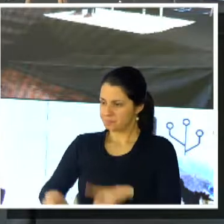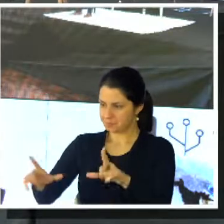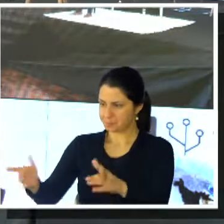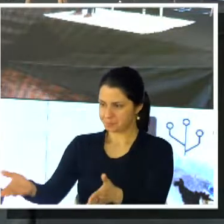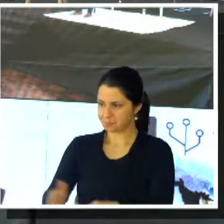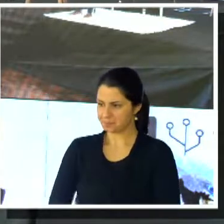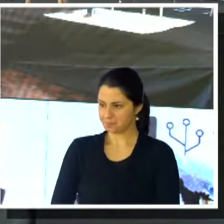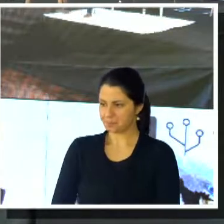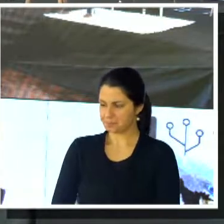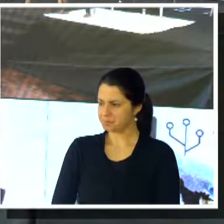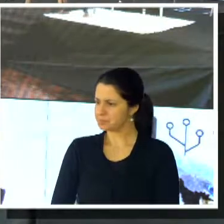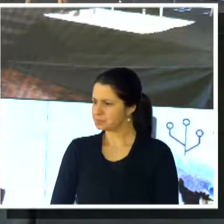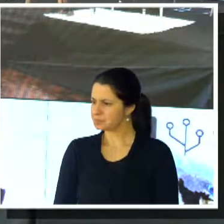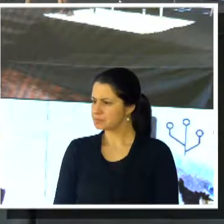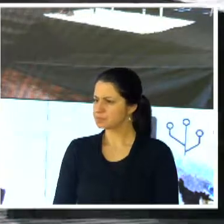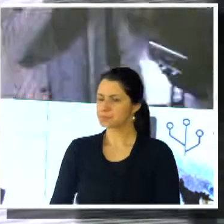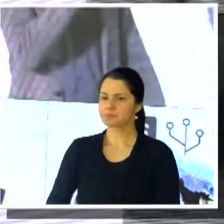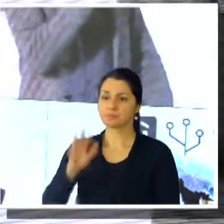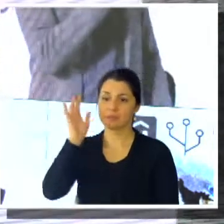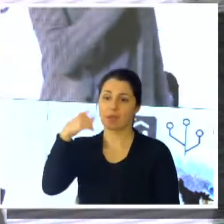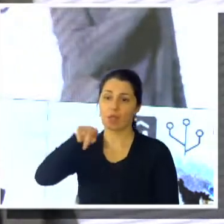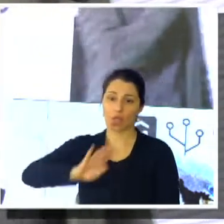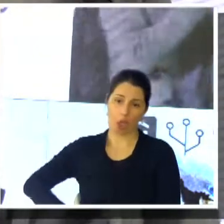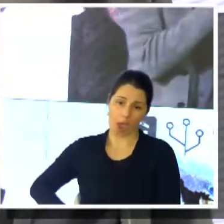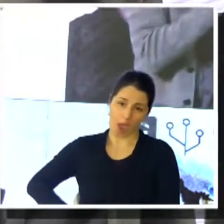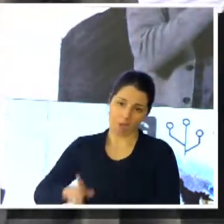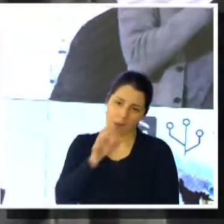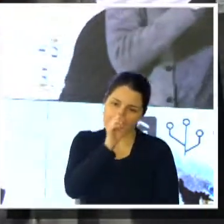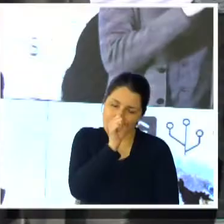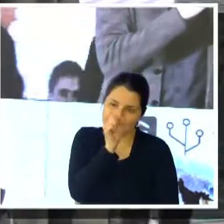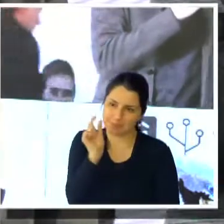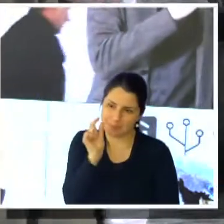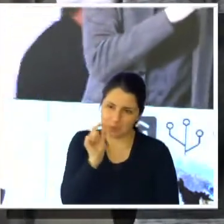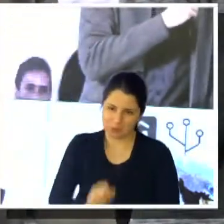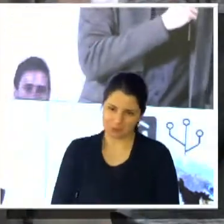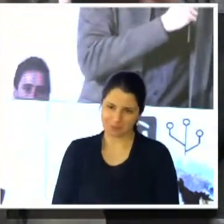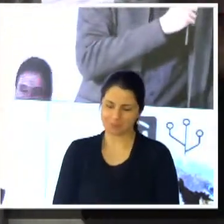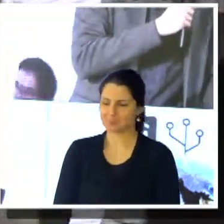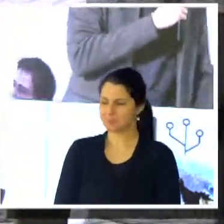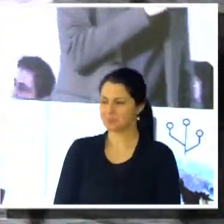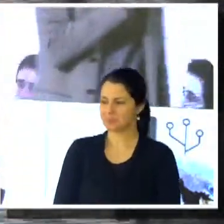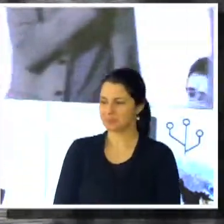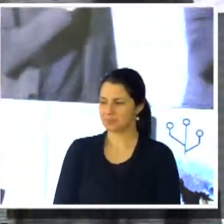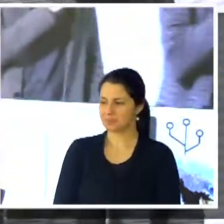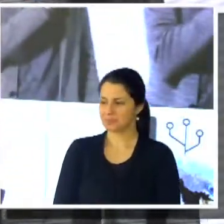Impecable, gracias. Imagino que tienen hambre y todo ya, pero aguanten un cachito que vamos a pasar bárbaro.